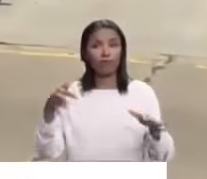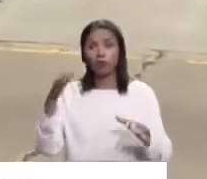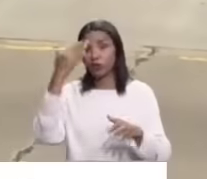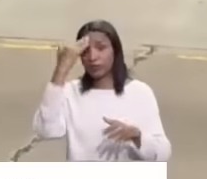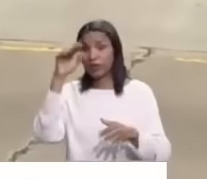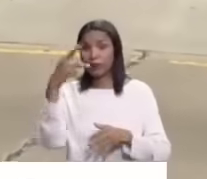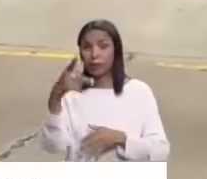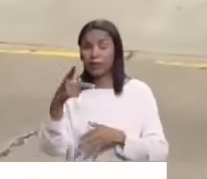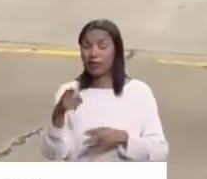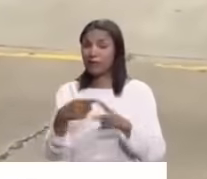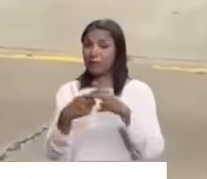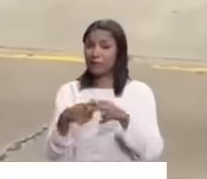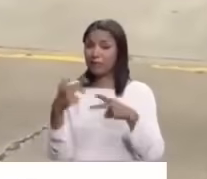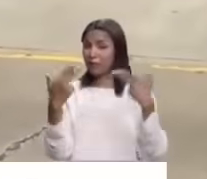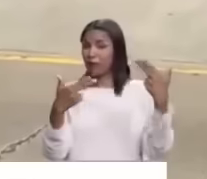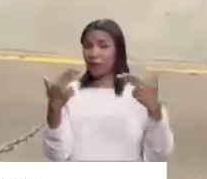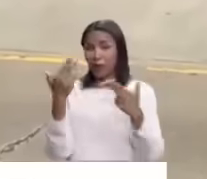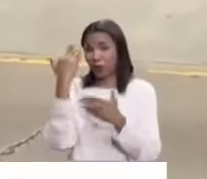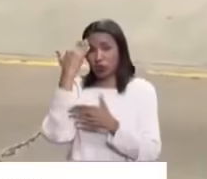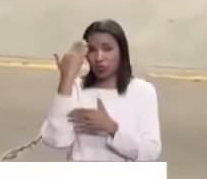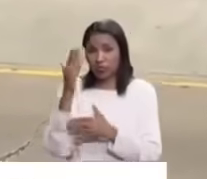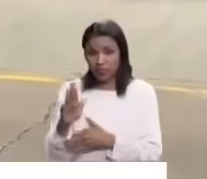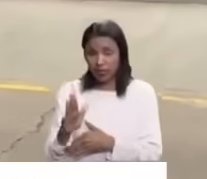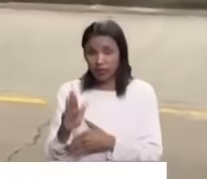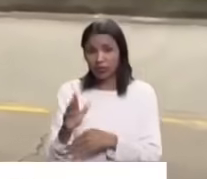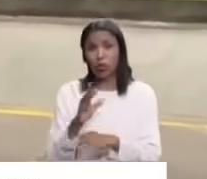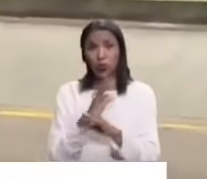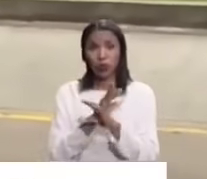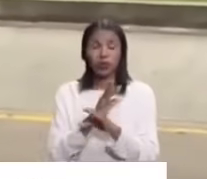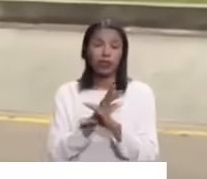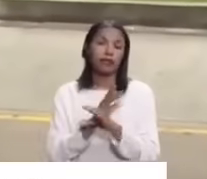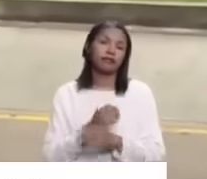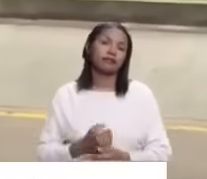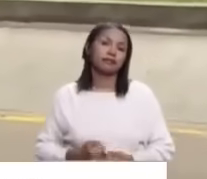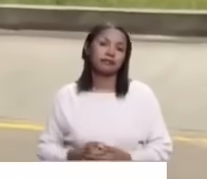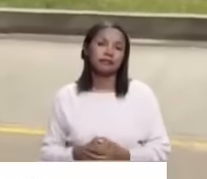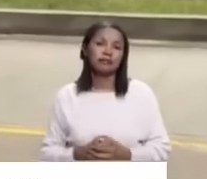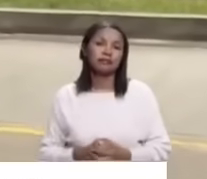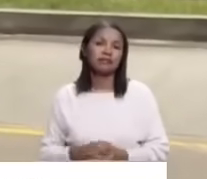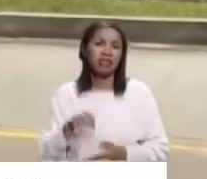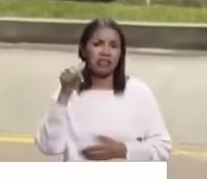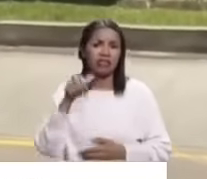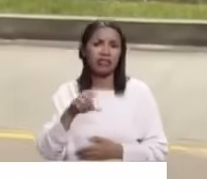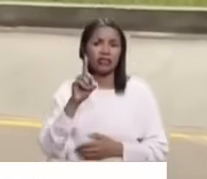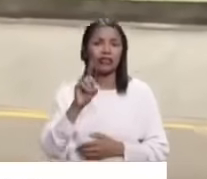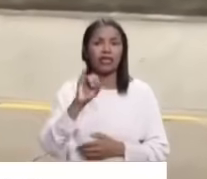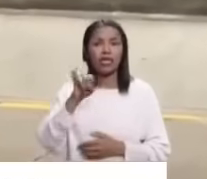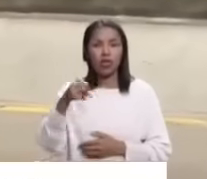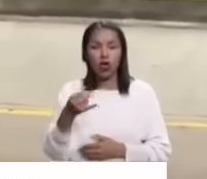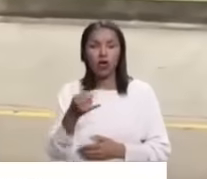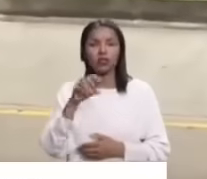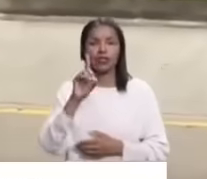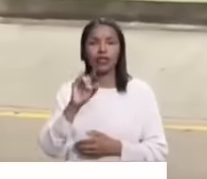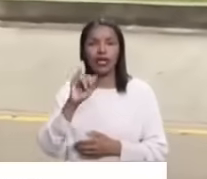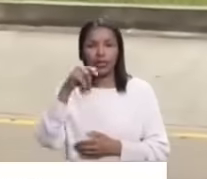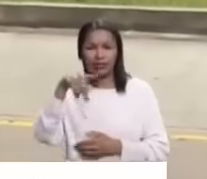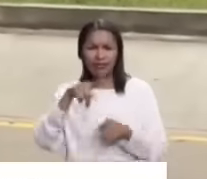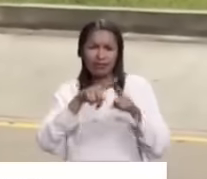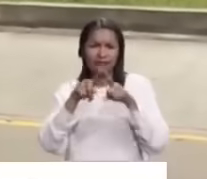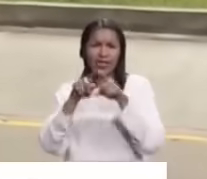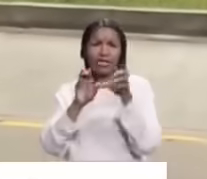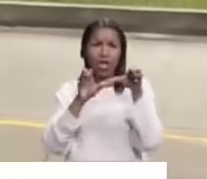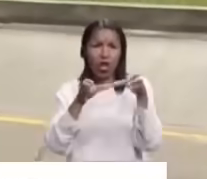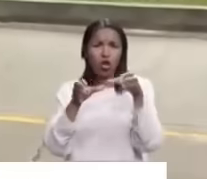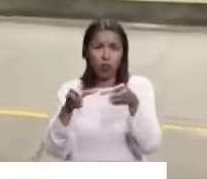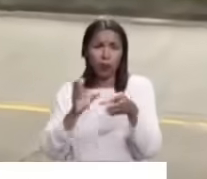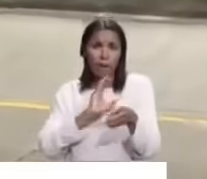unidades del SENAFRON, de la Policía Regular, de la DIJ y del DIP. En este punto